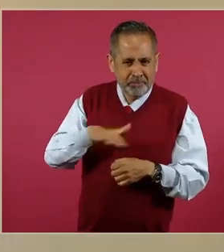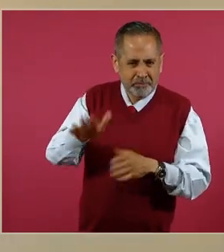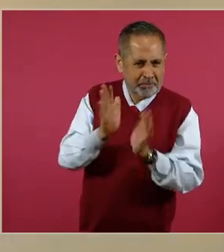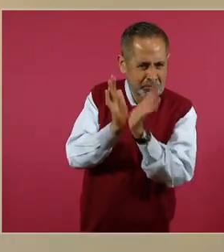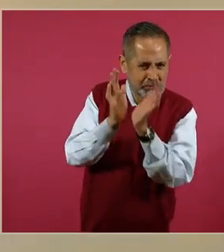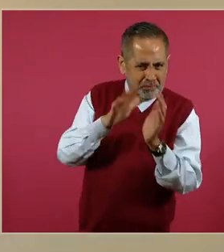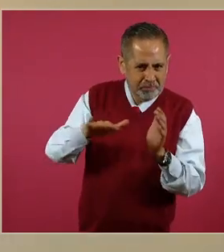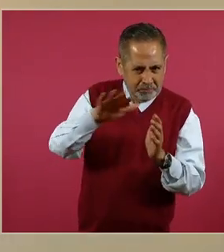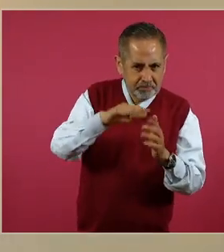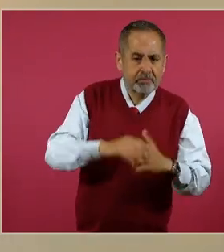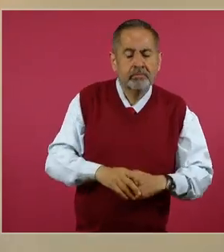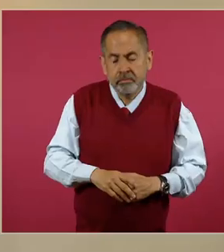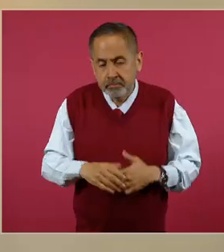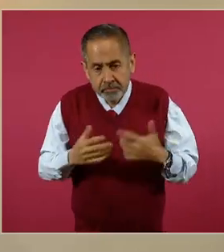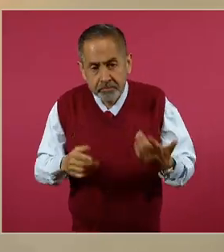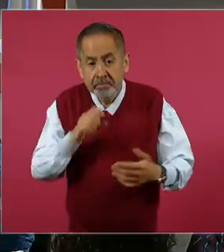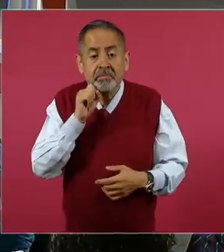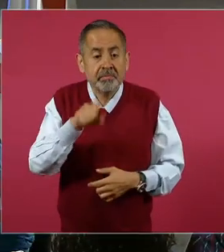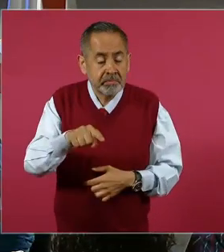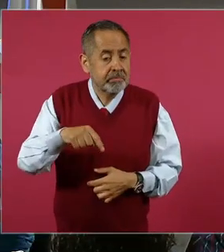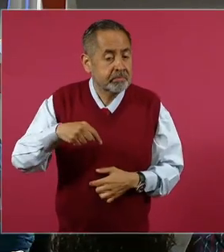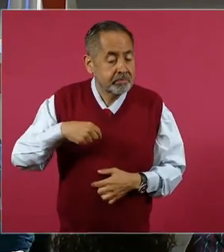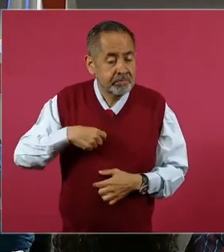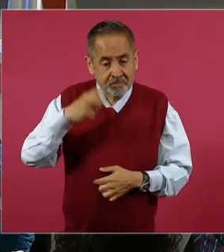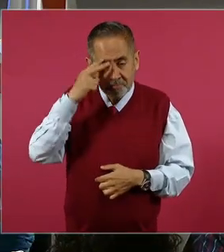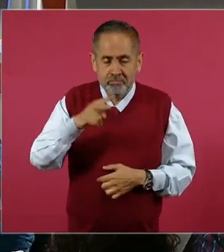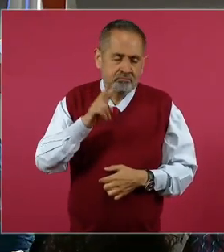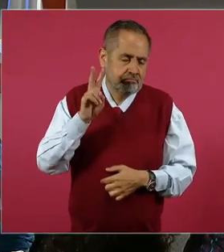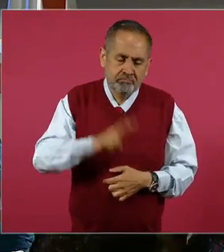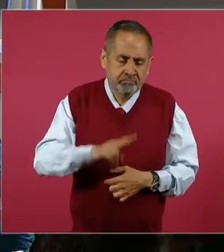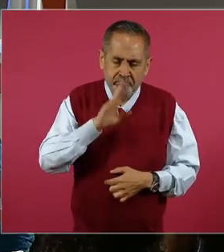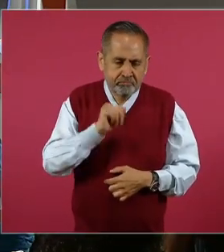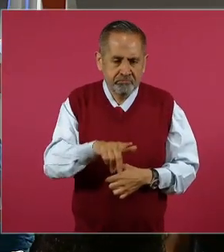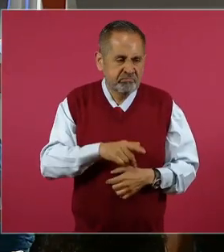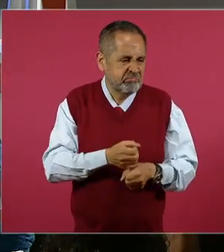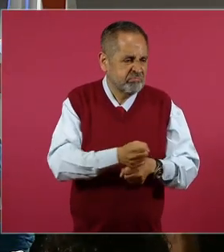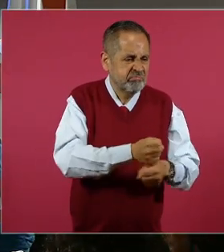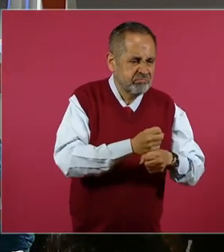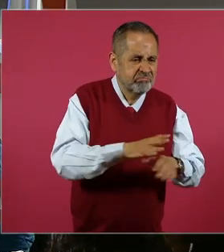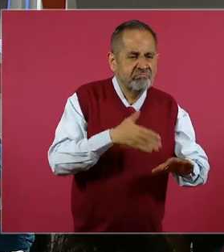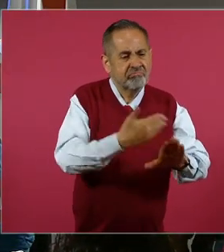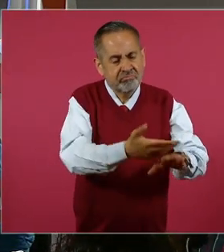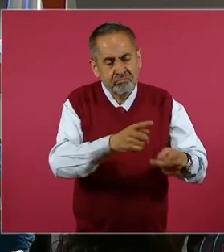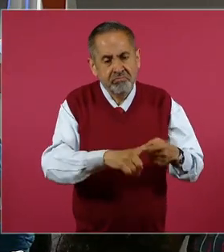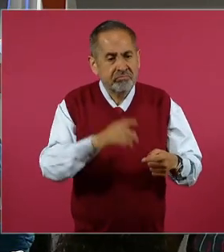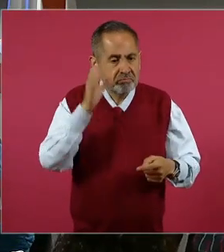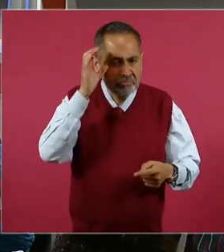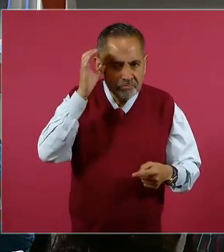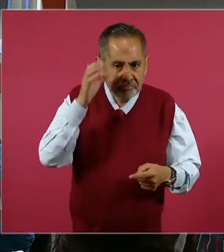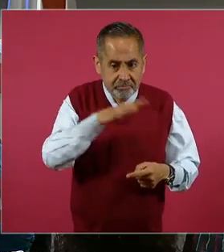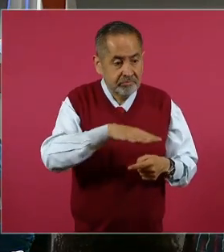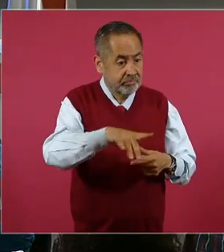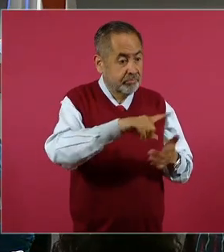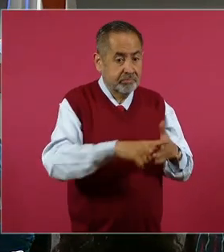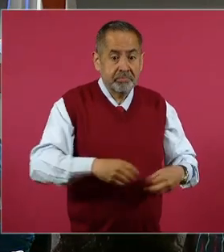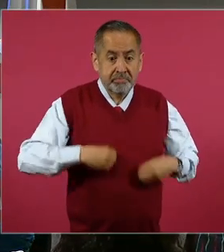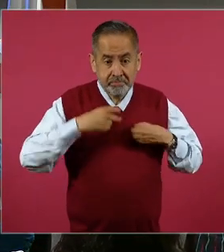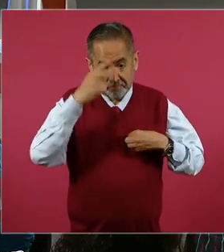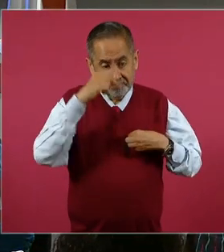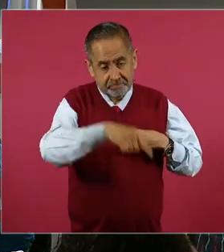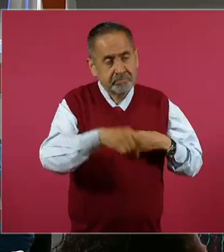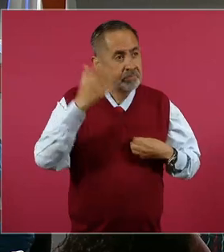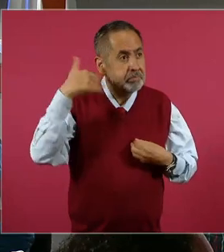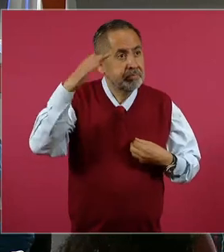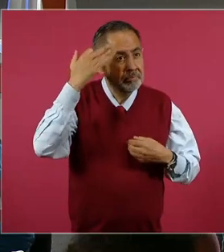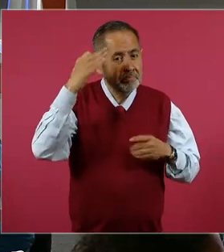así como en la persecución racista que sufrieron los chinos en el territorio de México durante